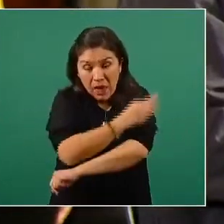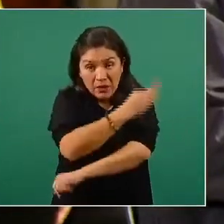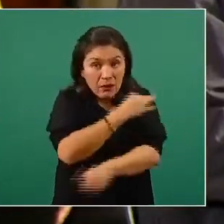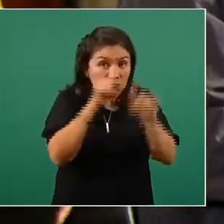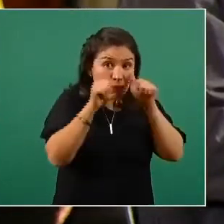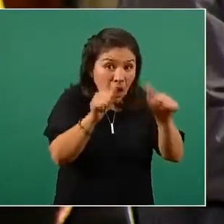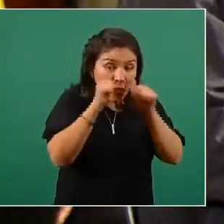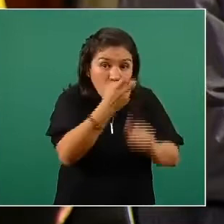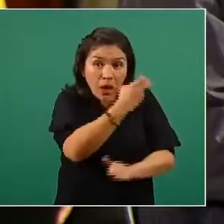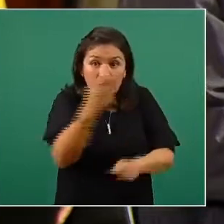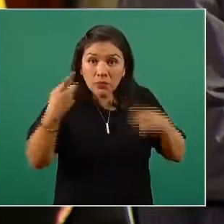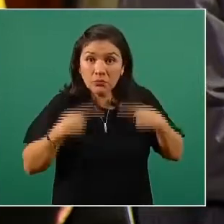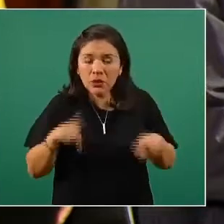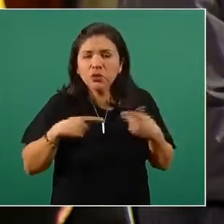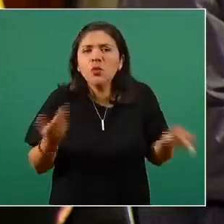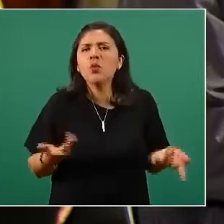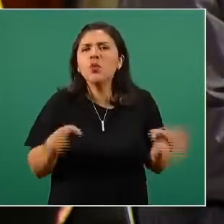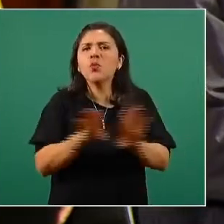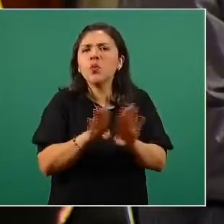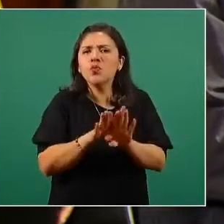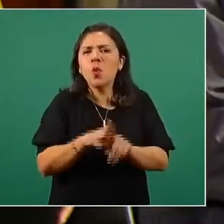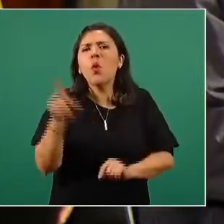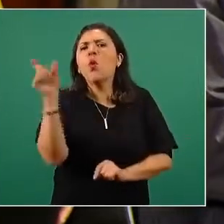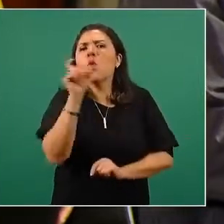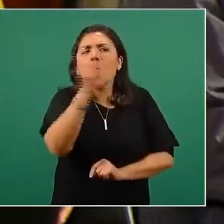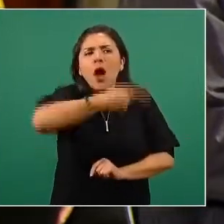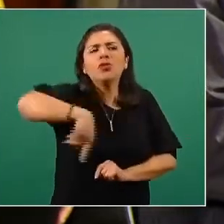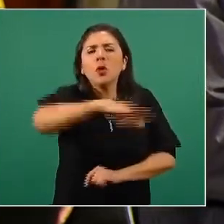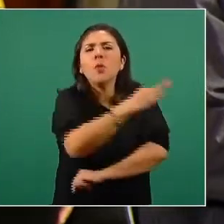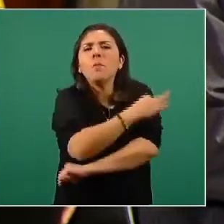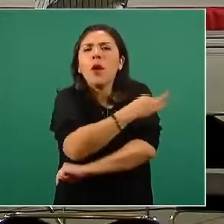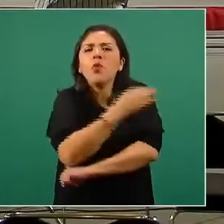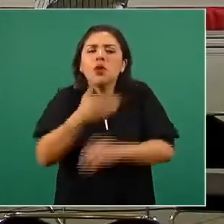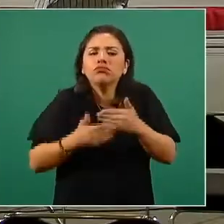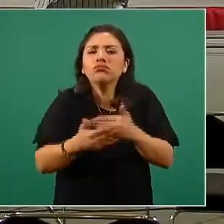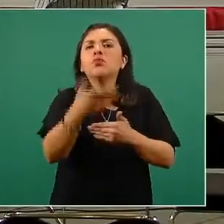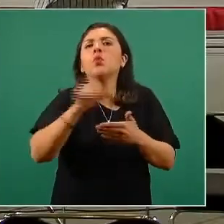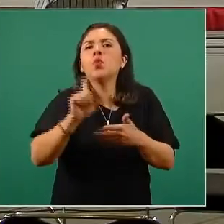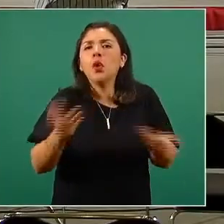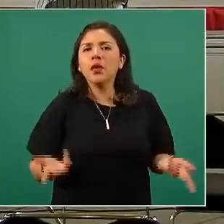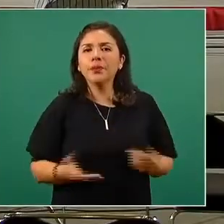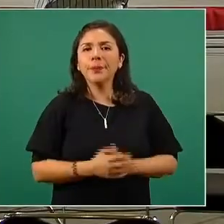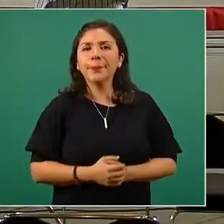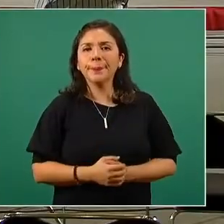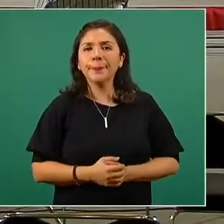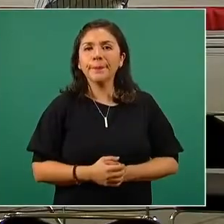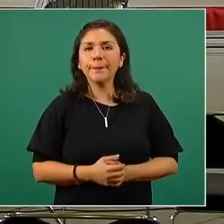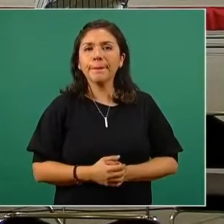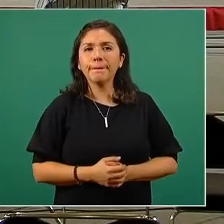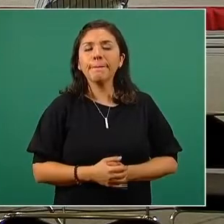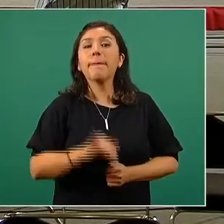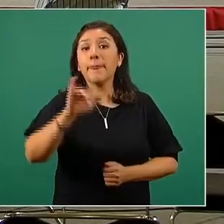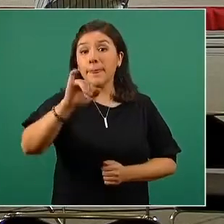en específico y cuándo les tocaría? Sí, tenemos,